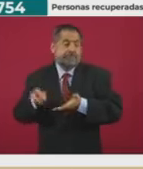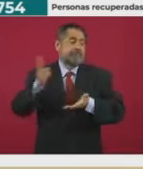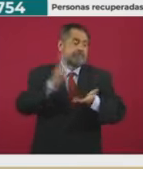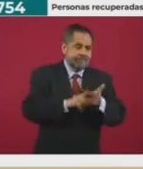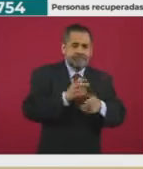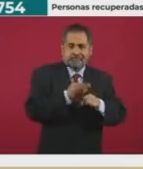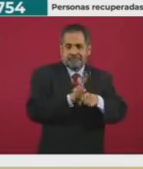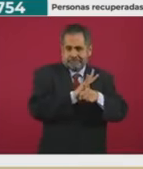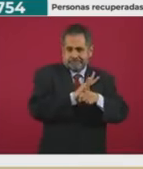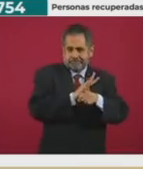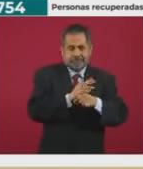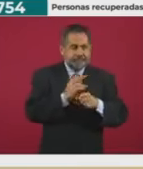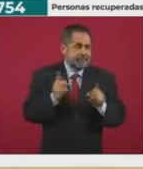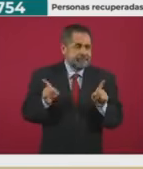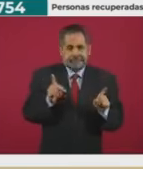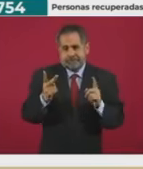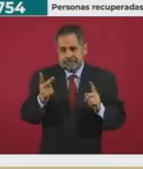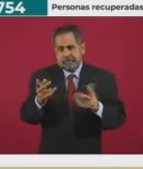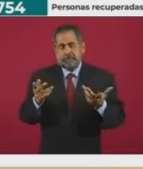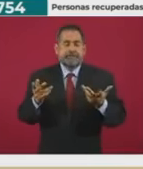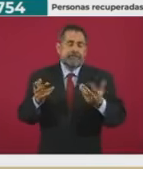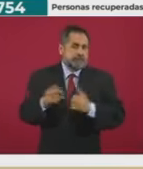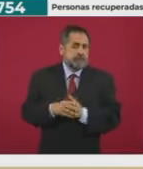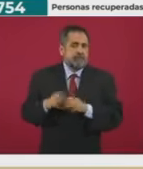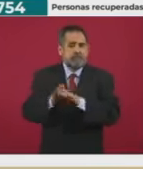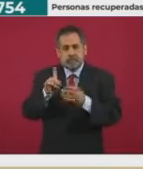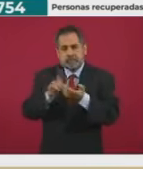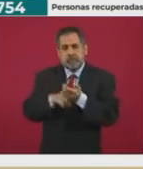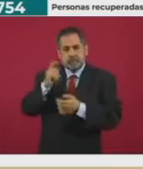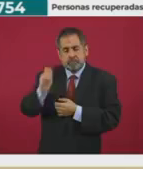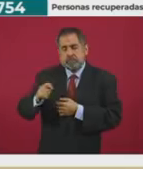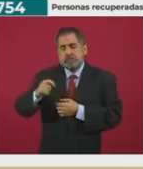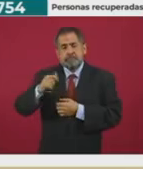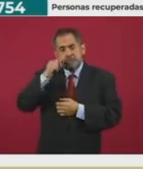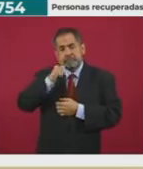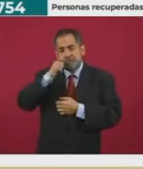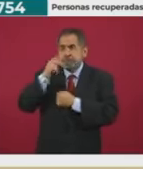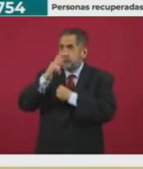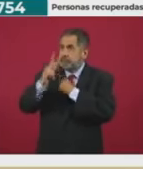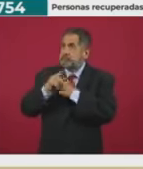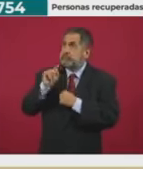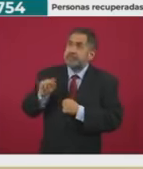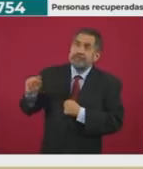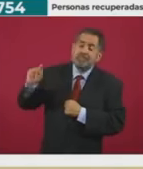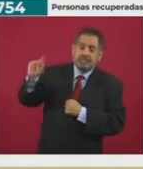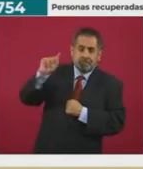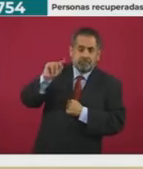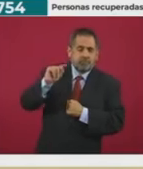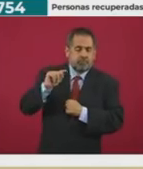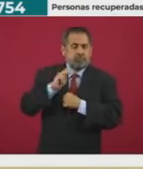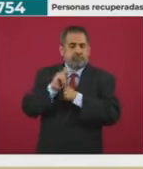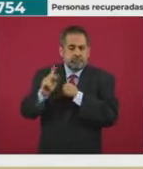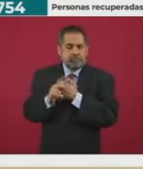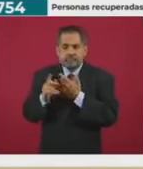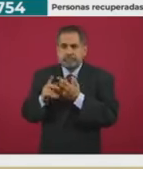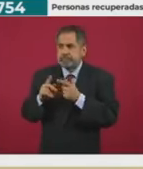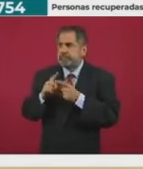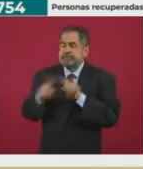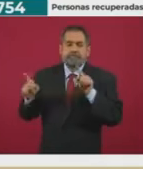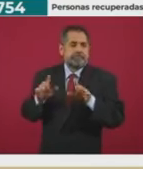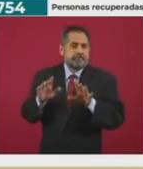tenemos este aumento. Como ha ocurrido en prácticamente todos los países del hemisferio norte, no tendría por qué ser